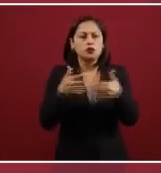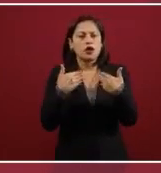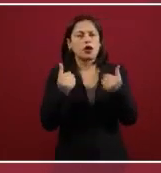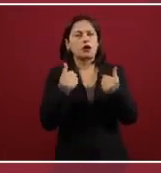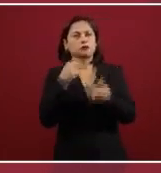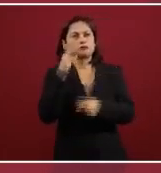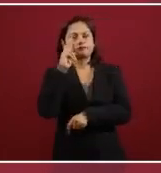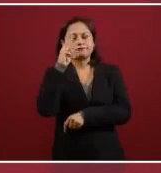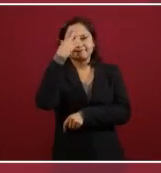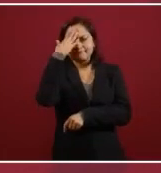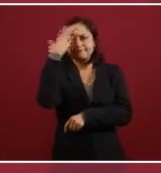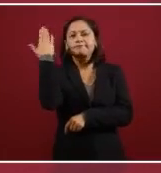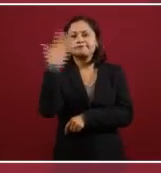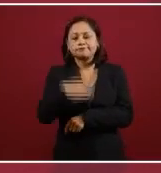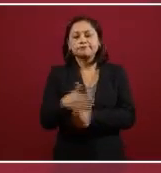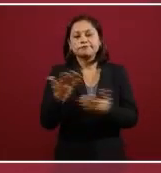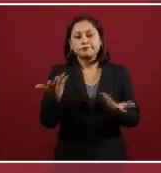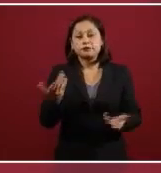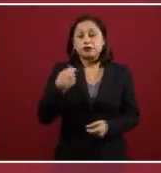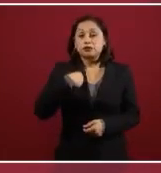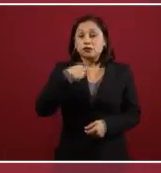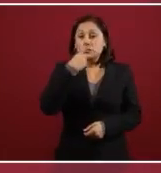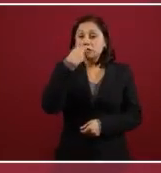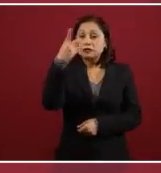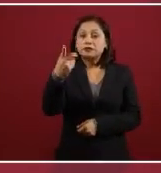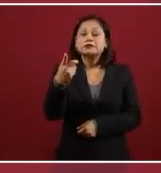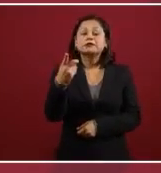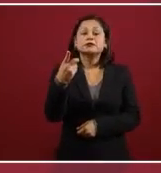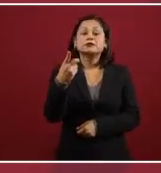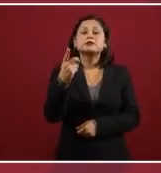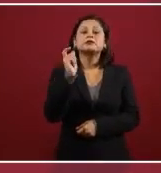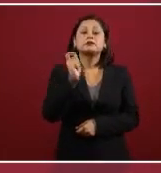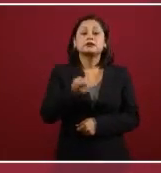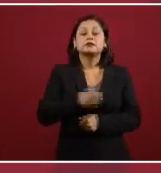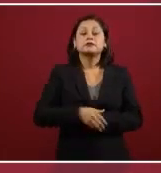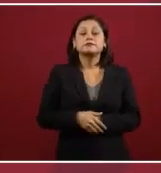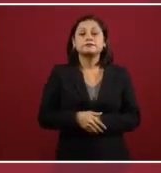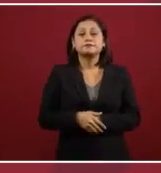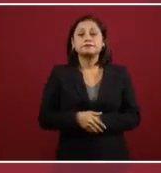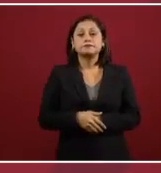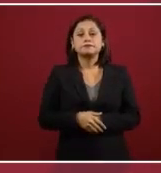cuestiones de tiempo, dado de que se ha